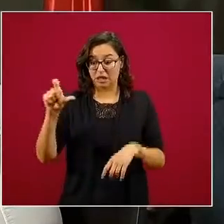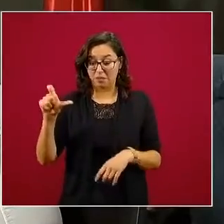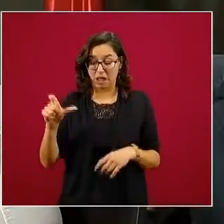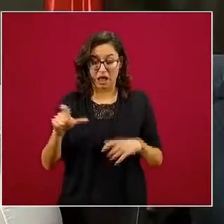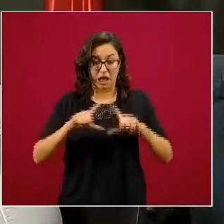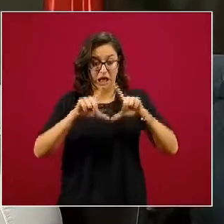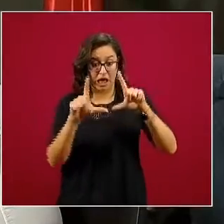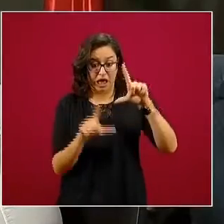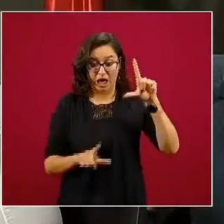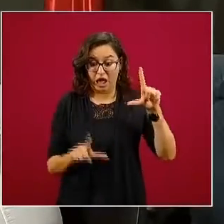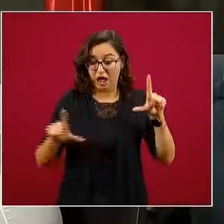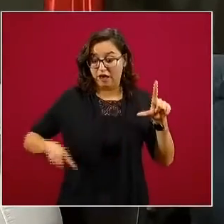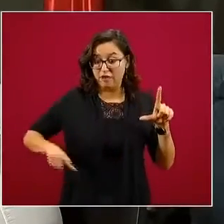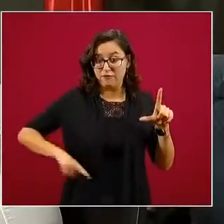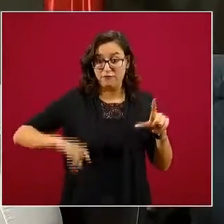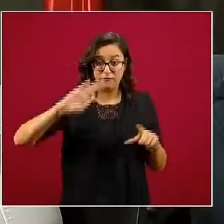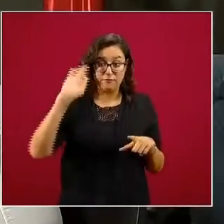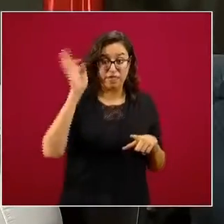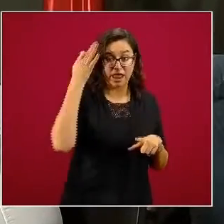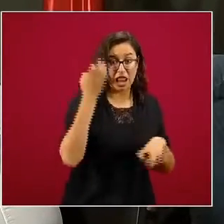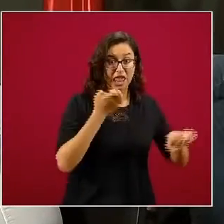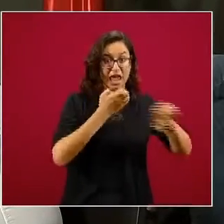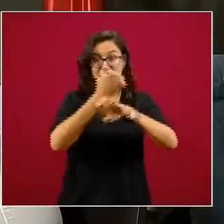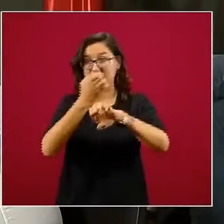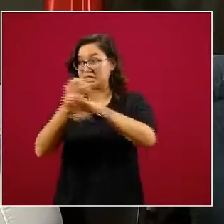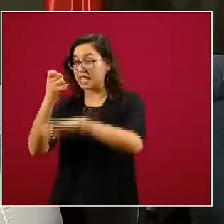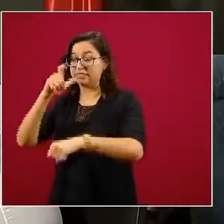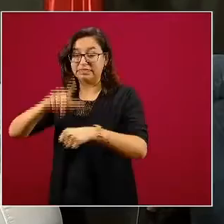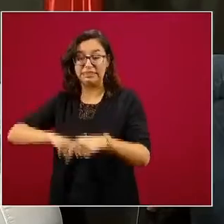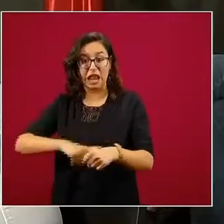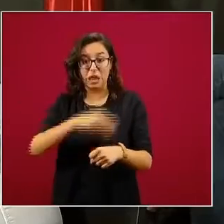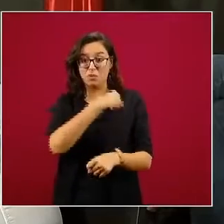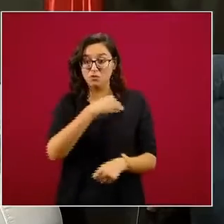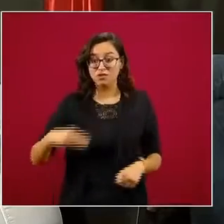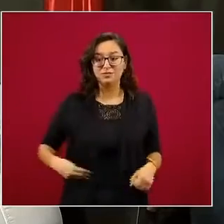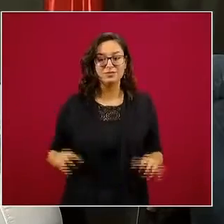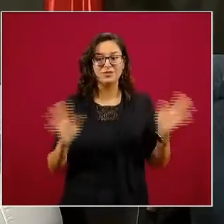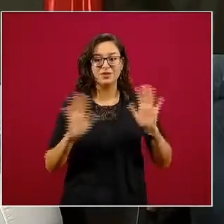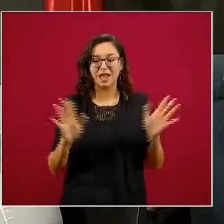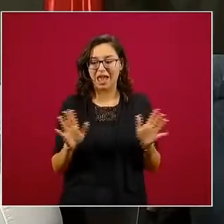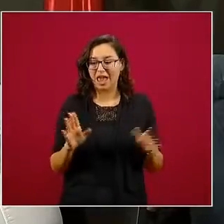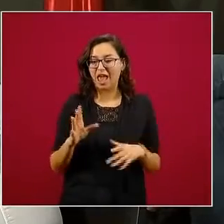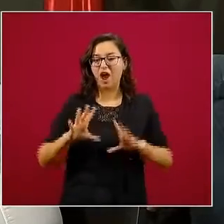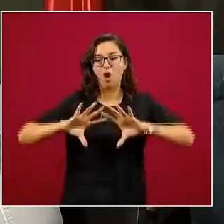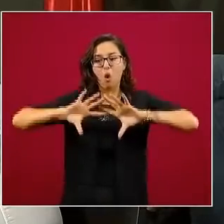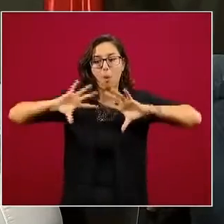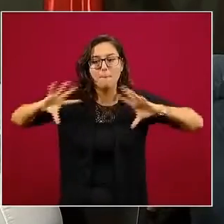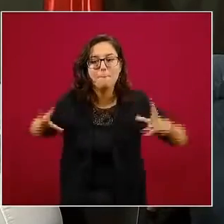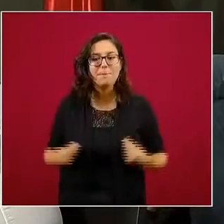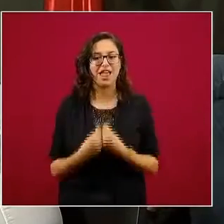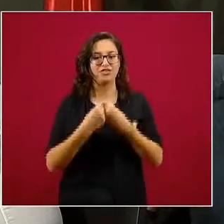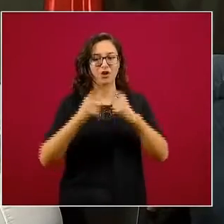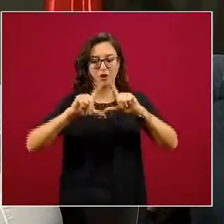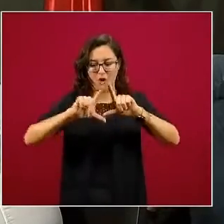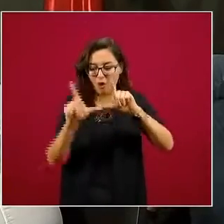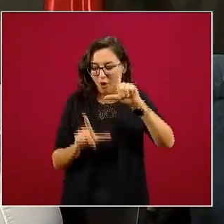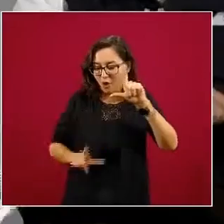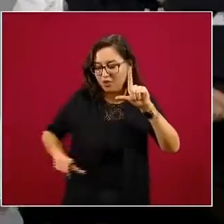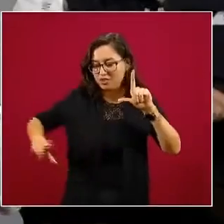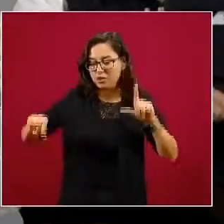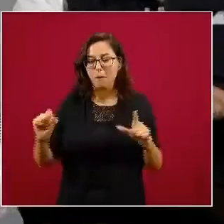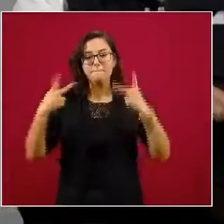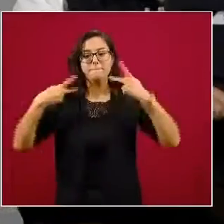los presidentes y presidentas municipales alineados a las disposiciones del gobierno estatal, y por supuesto